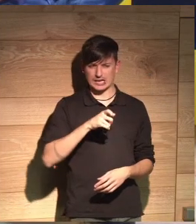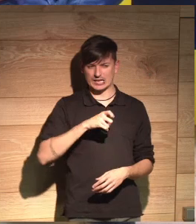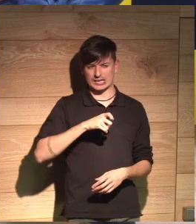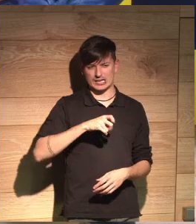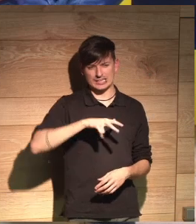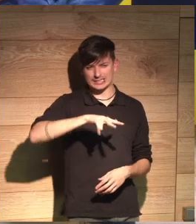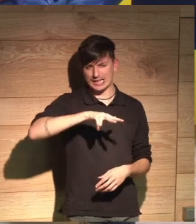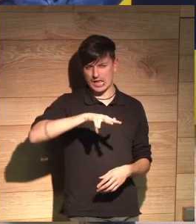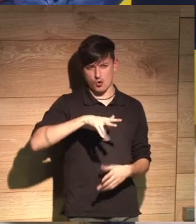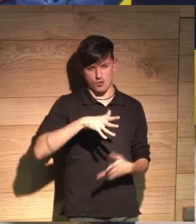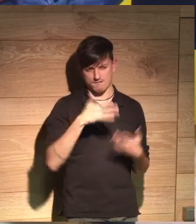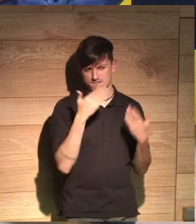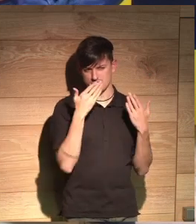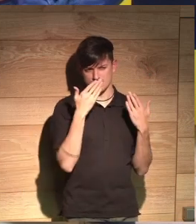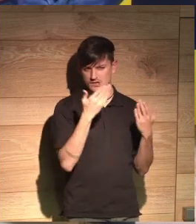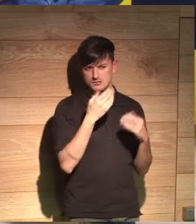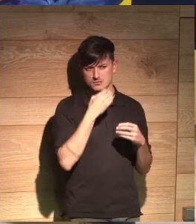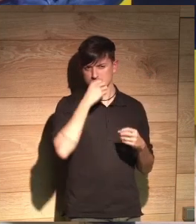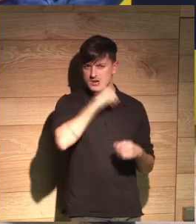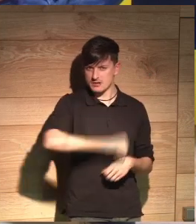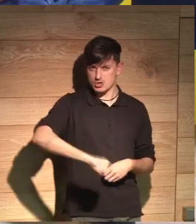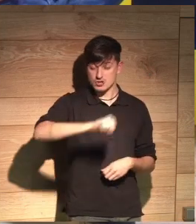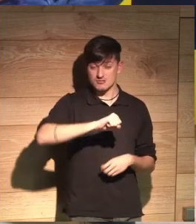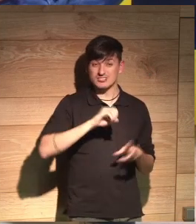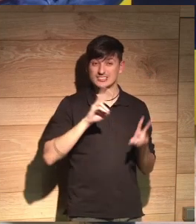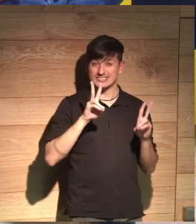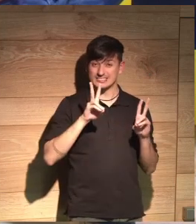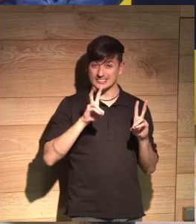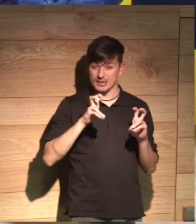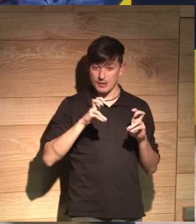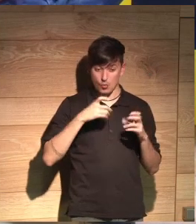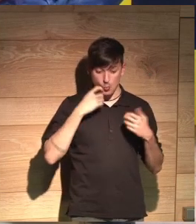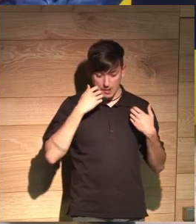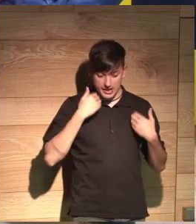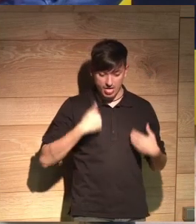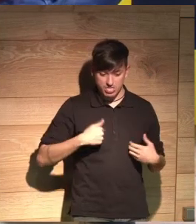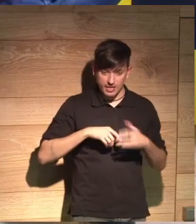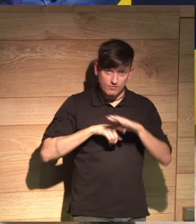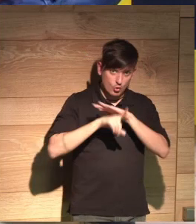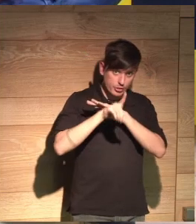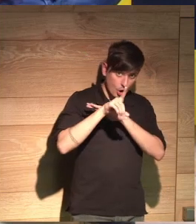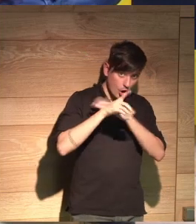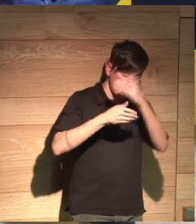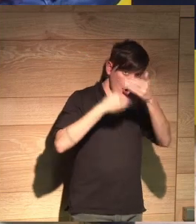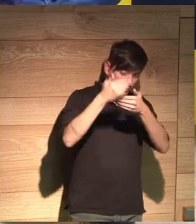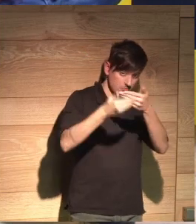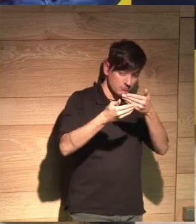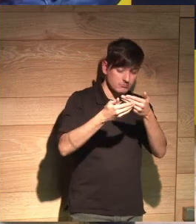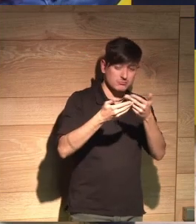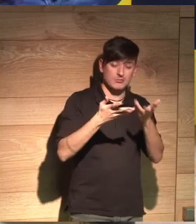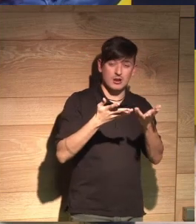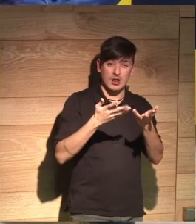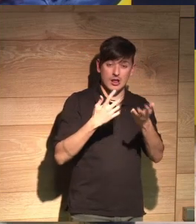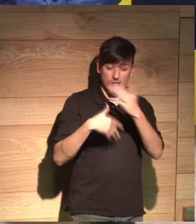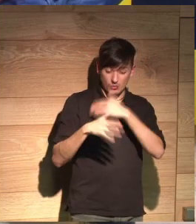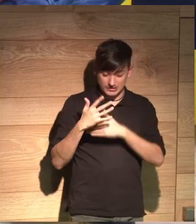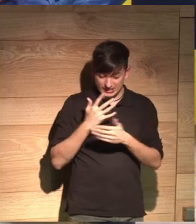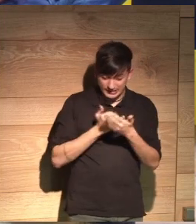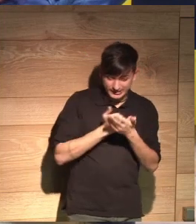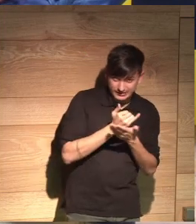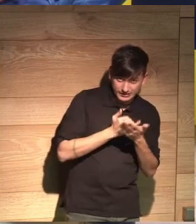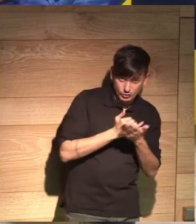pero como parte de la evolución de la humanidad hemos pasado de d agricultor